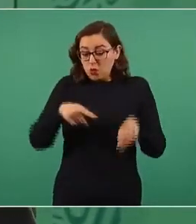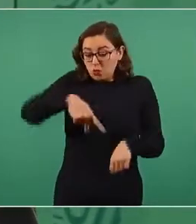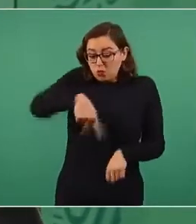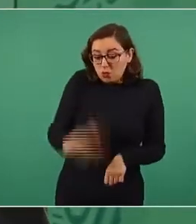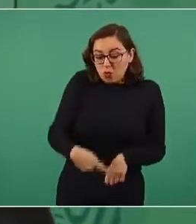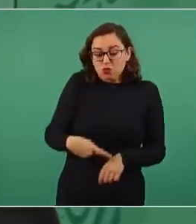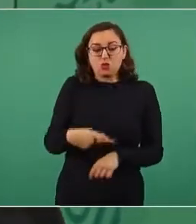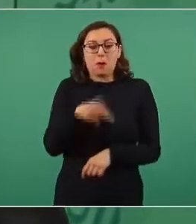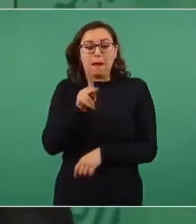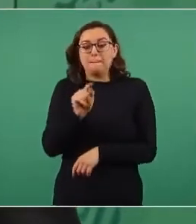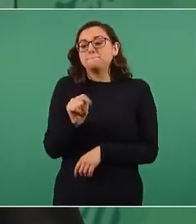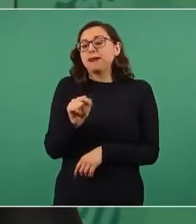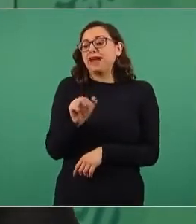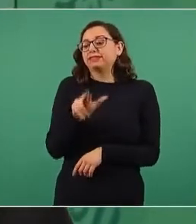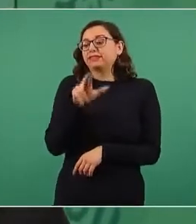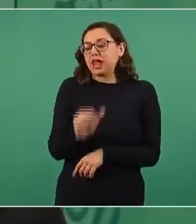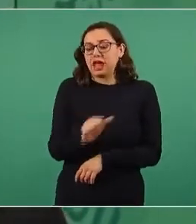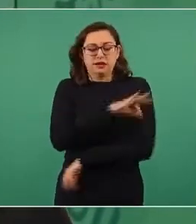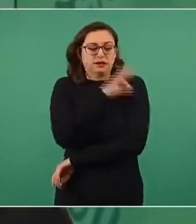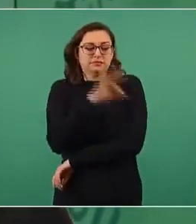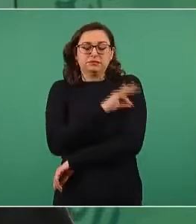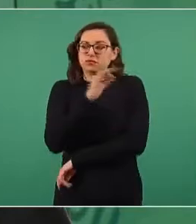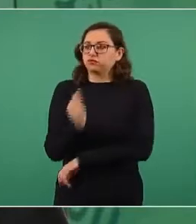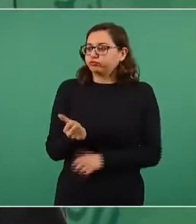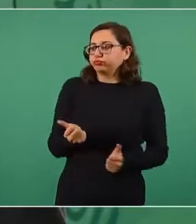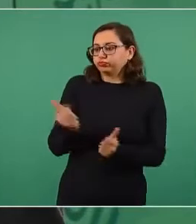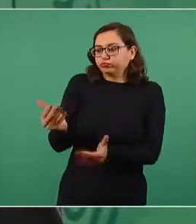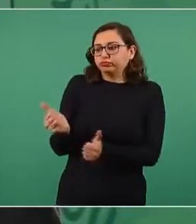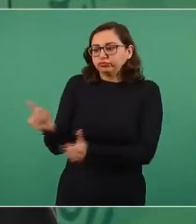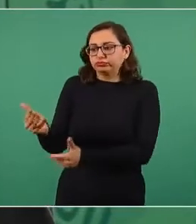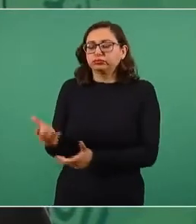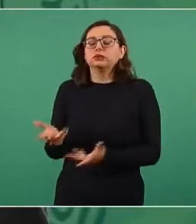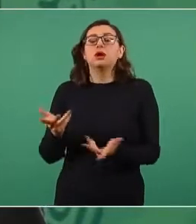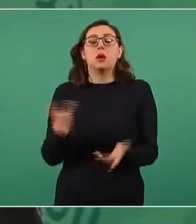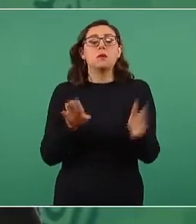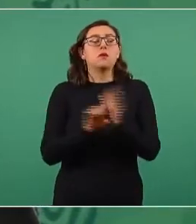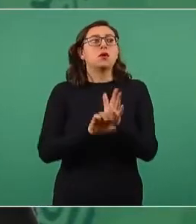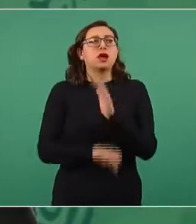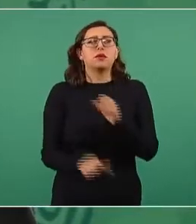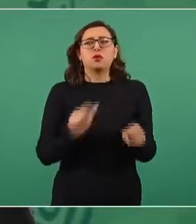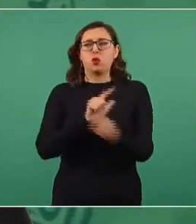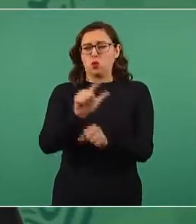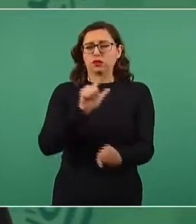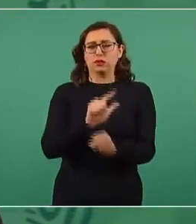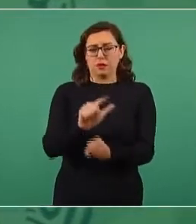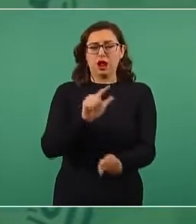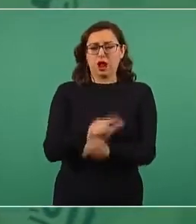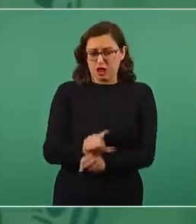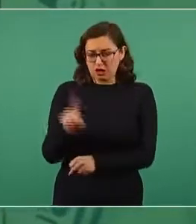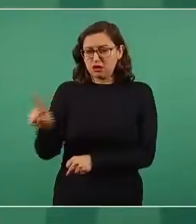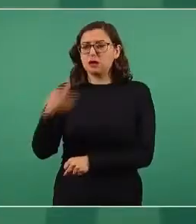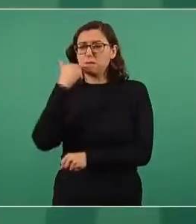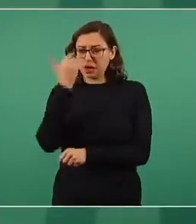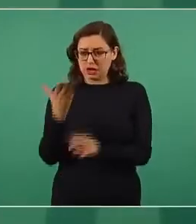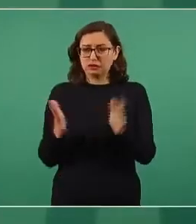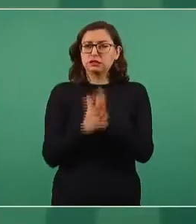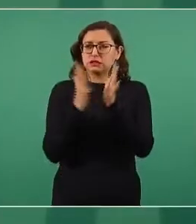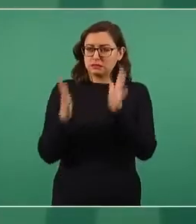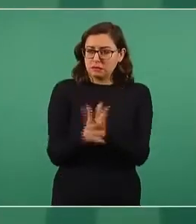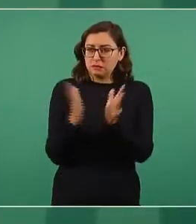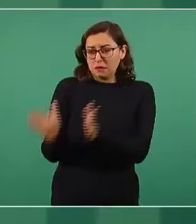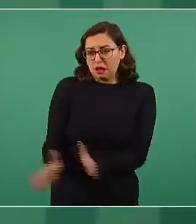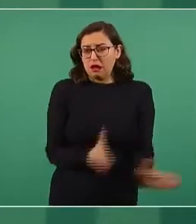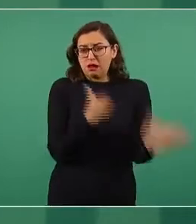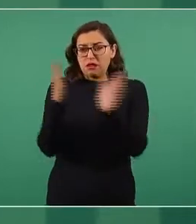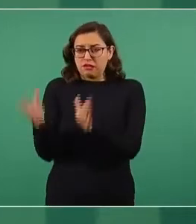a participar, bueno, por ejemplo, Guatemala, que vino hace poco el señor presidente Yamatei, ese fue uno de los temas de